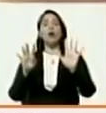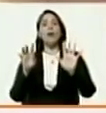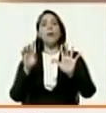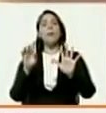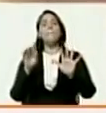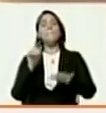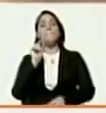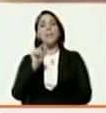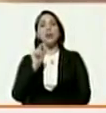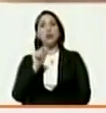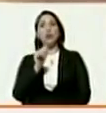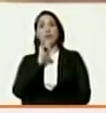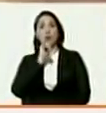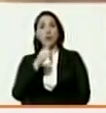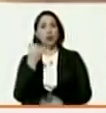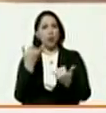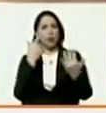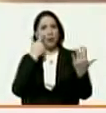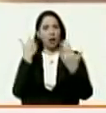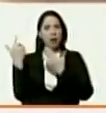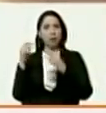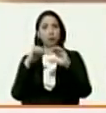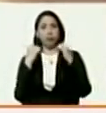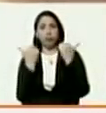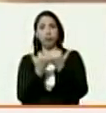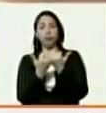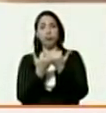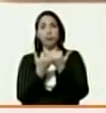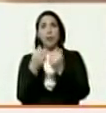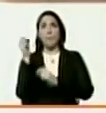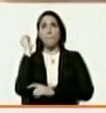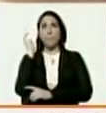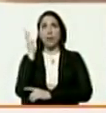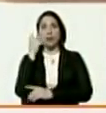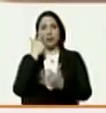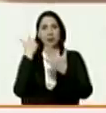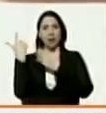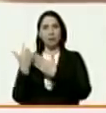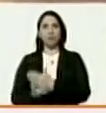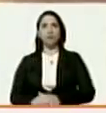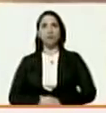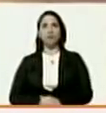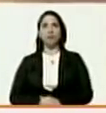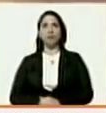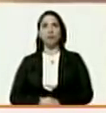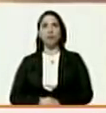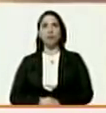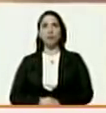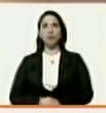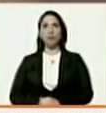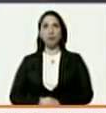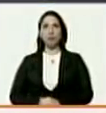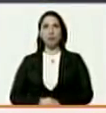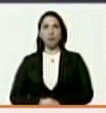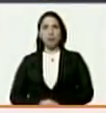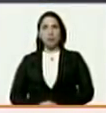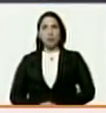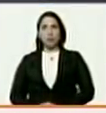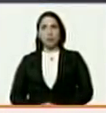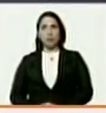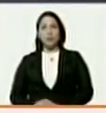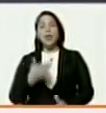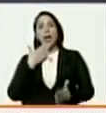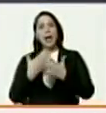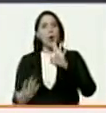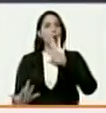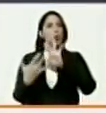Información de último minuto. Vamos a la sala de prensa del Palacio de Miraflores. Graya Casella con los detalles. Adelante, Graya. Feliz tarde. Bien, muchísimas gracias